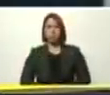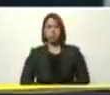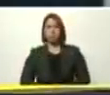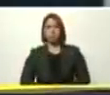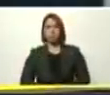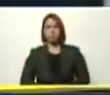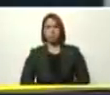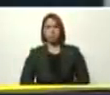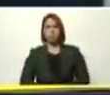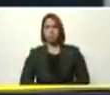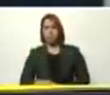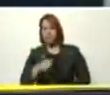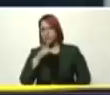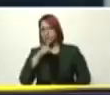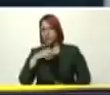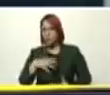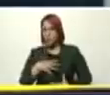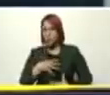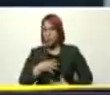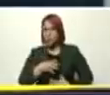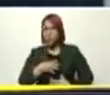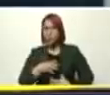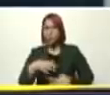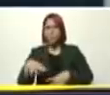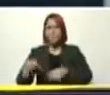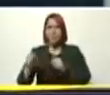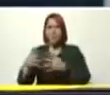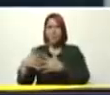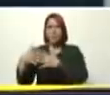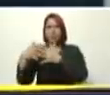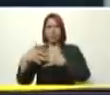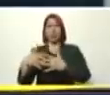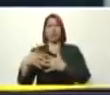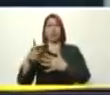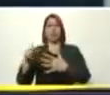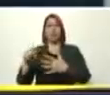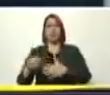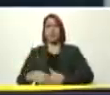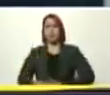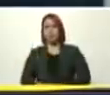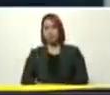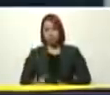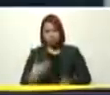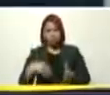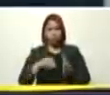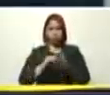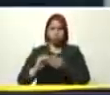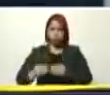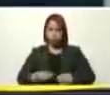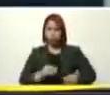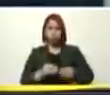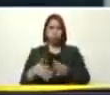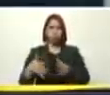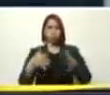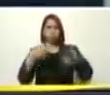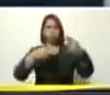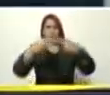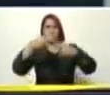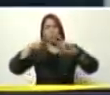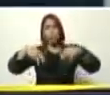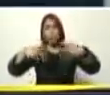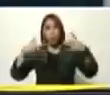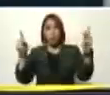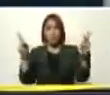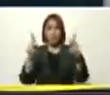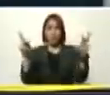la soberbia imperial, para recuperar el camino de la construcción de una nueva